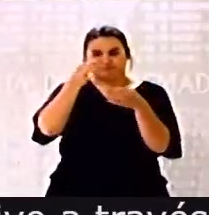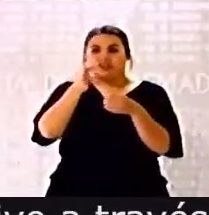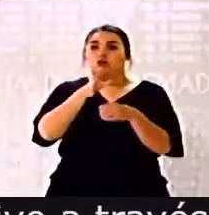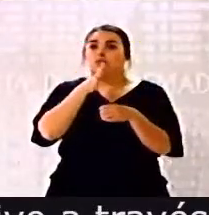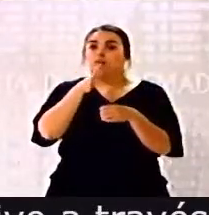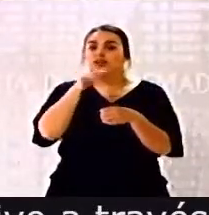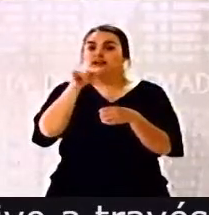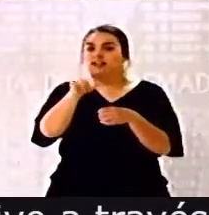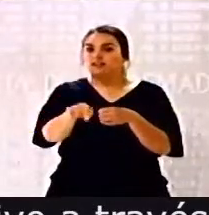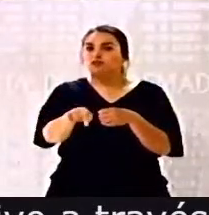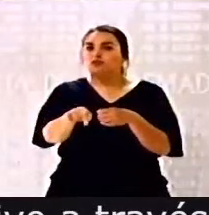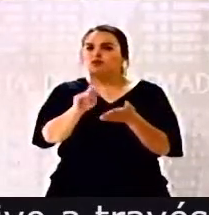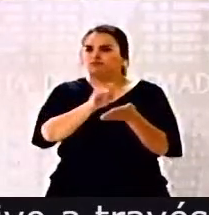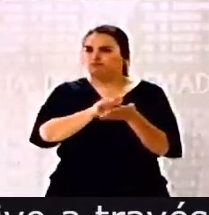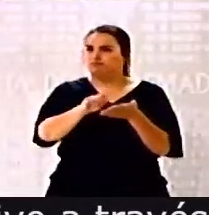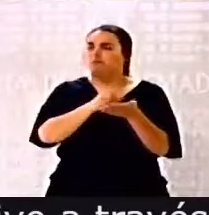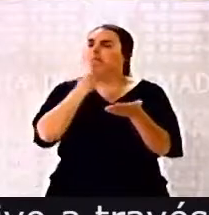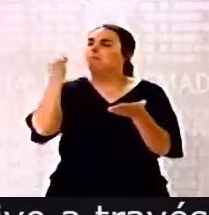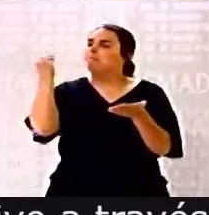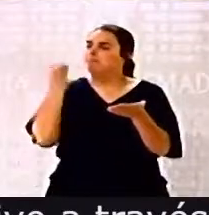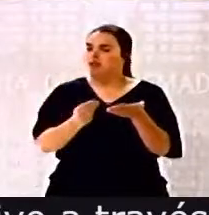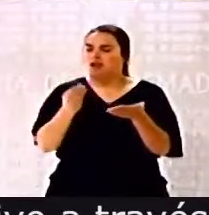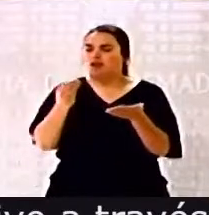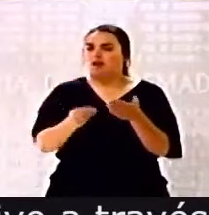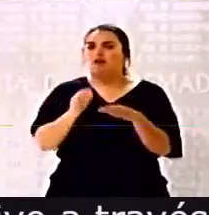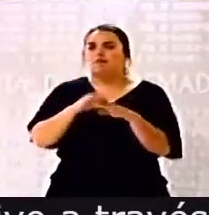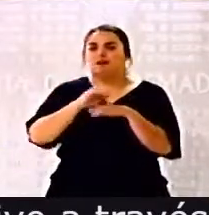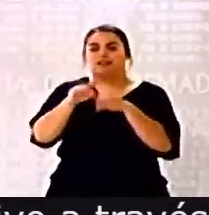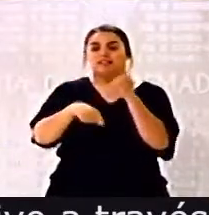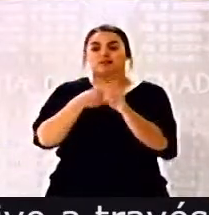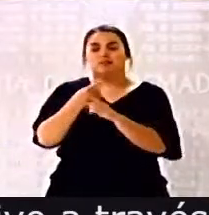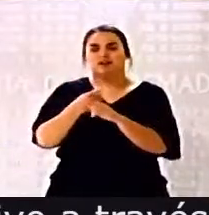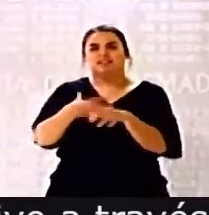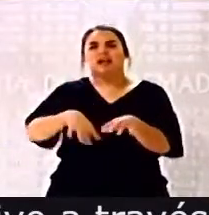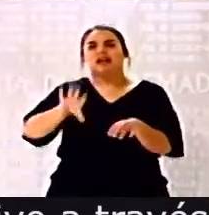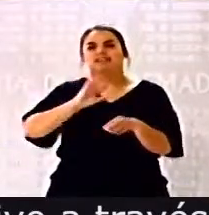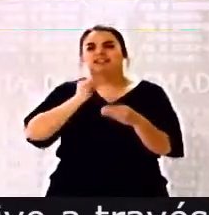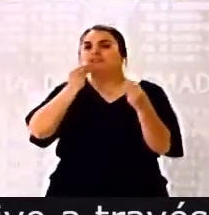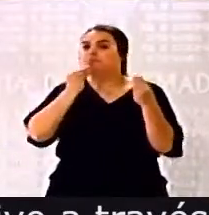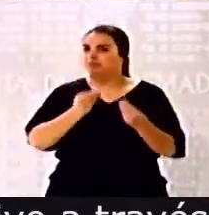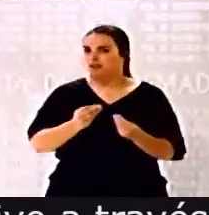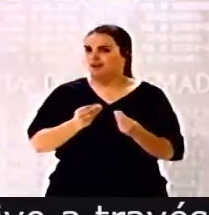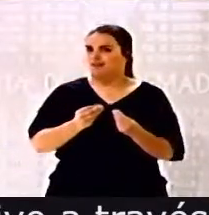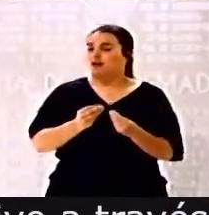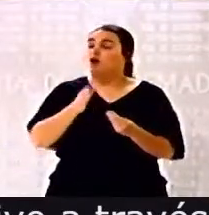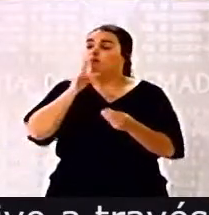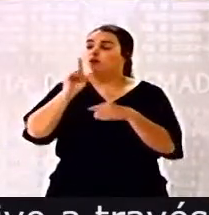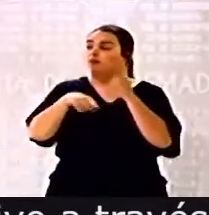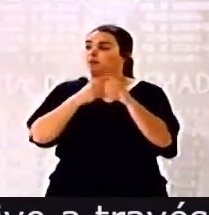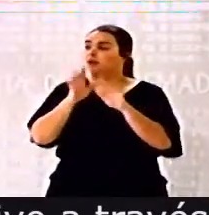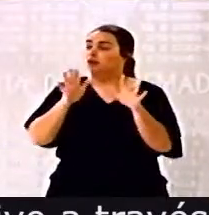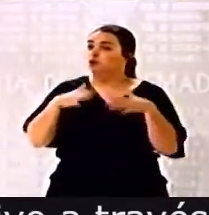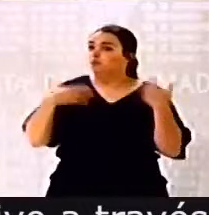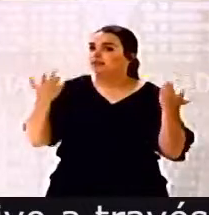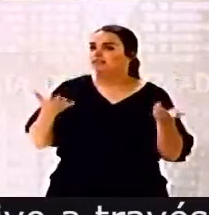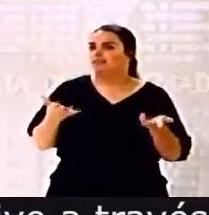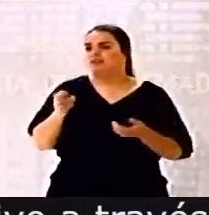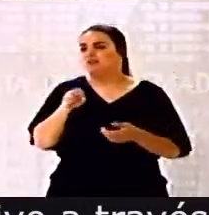esto tiene que estar bien prescrito para poder ser bien interpretado, porque luego nos llevamos sorpresas y nos llevamos